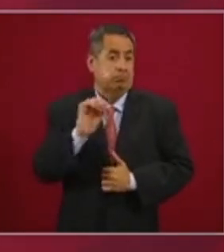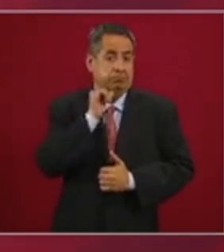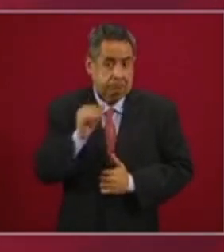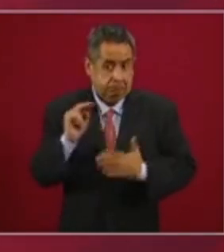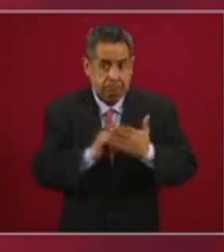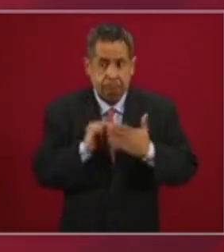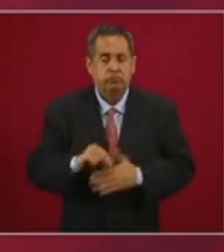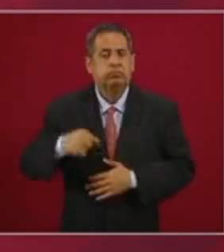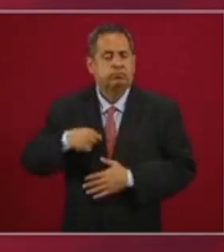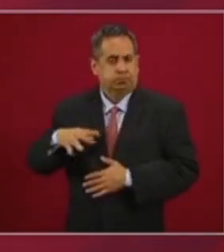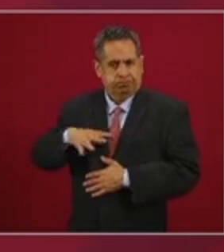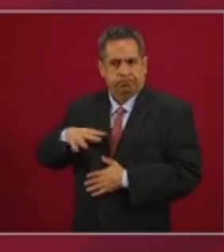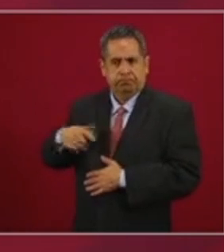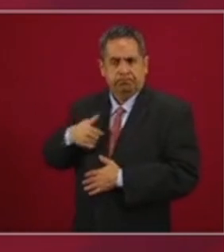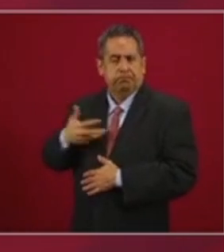yo tengo ya